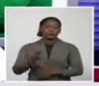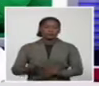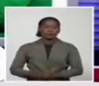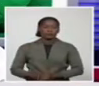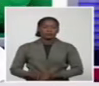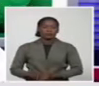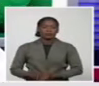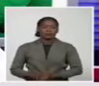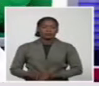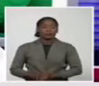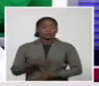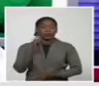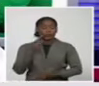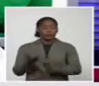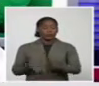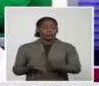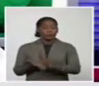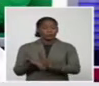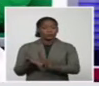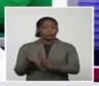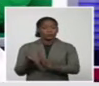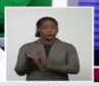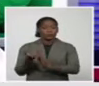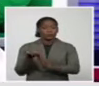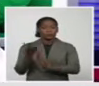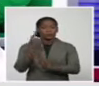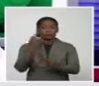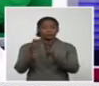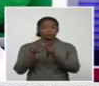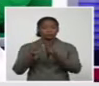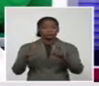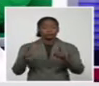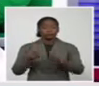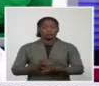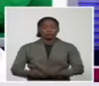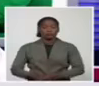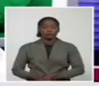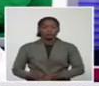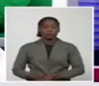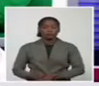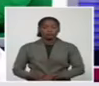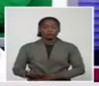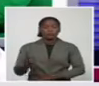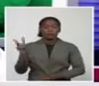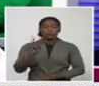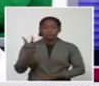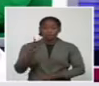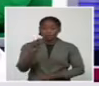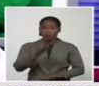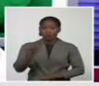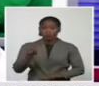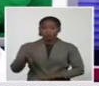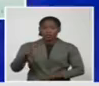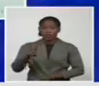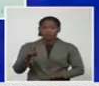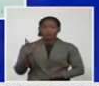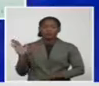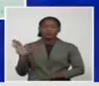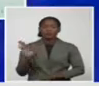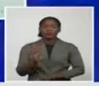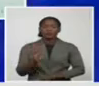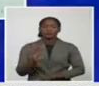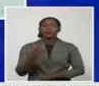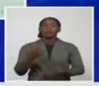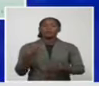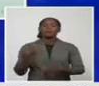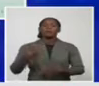superior a lo que habíamos tenido en los últimos días. Estos 22 importados por provincia de